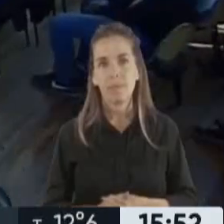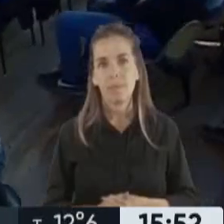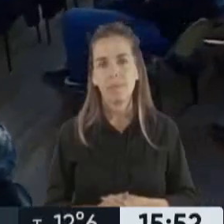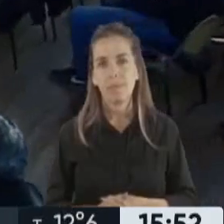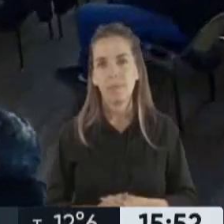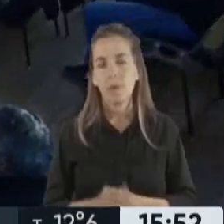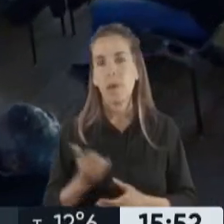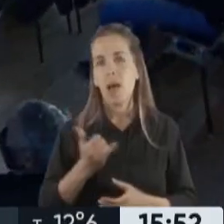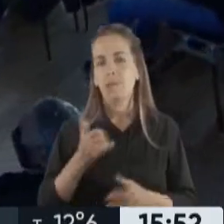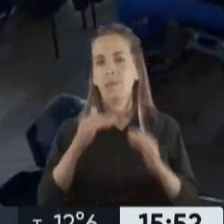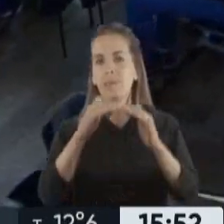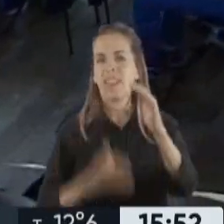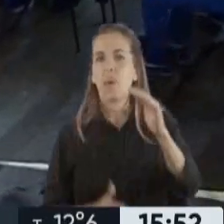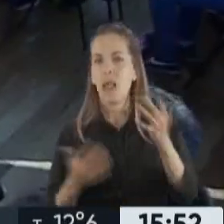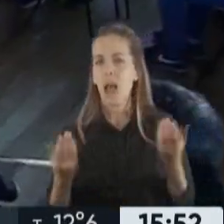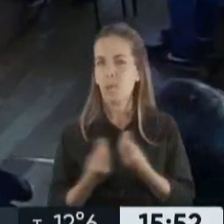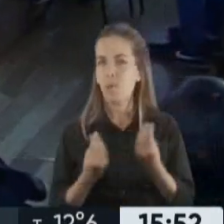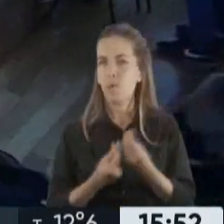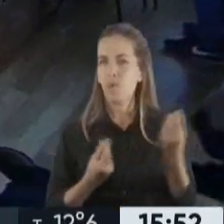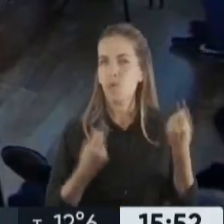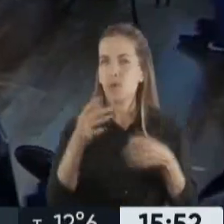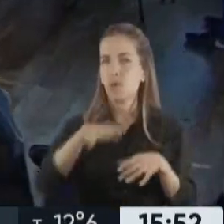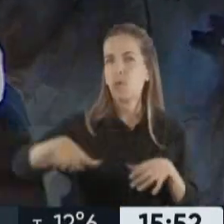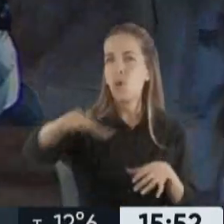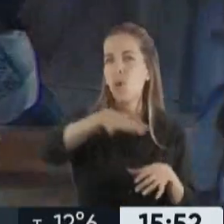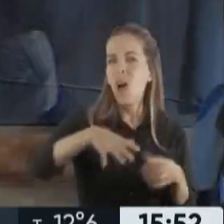La desigualdad se manifestaba en muchos lugares, se manifestaba